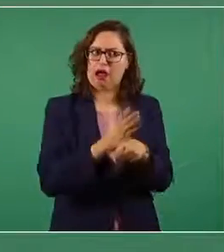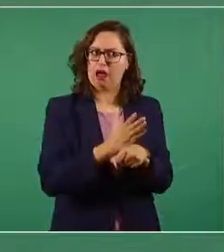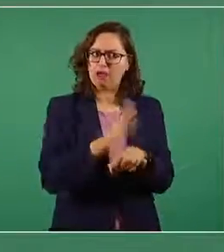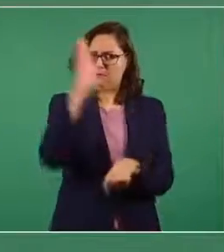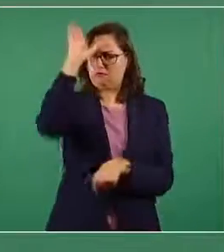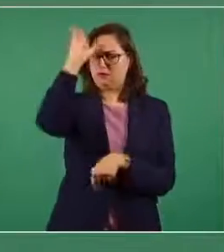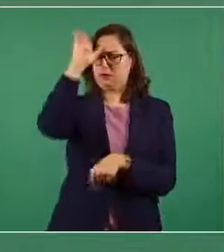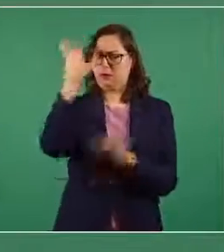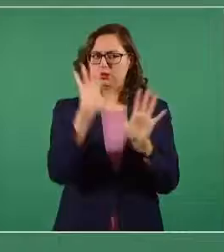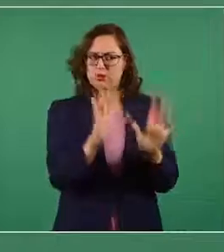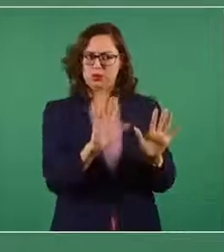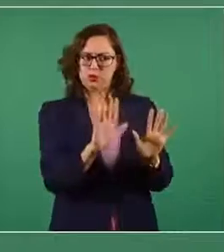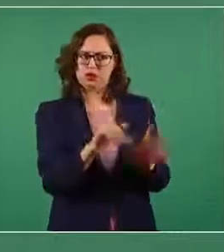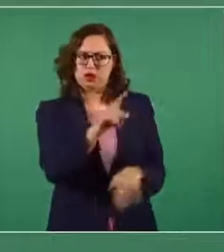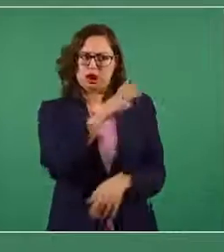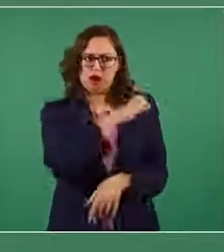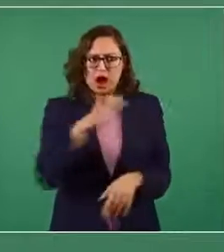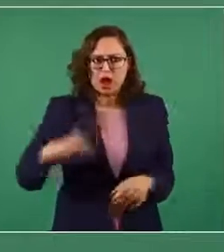a